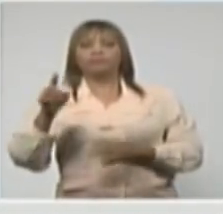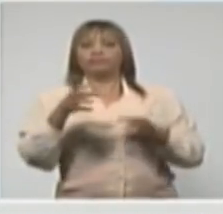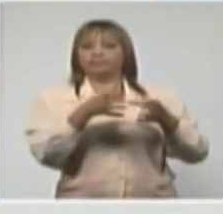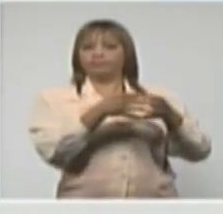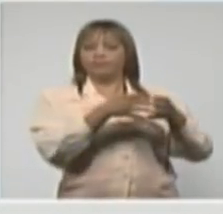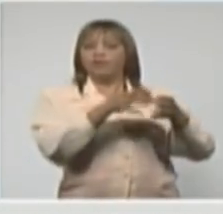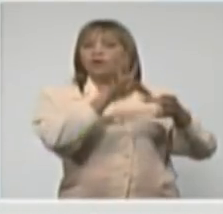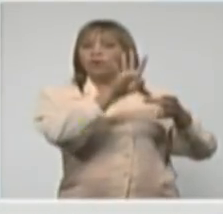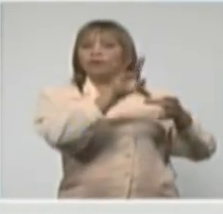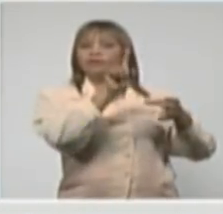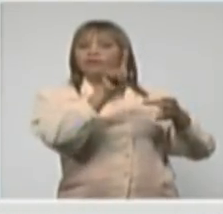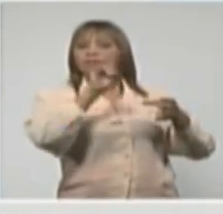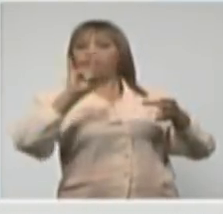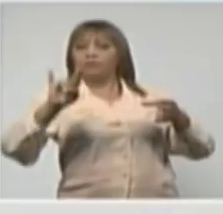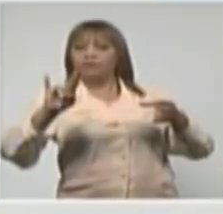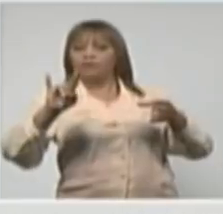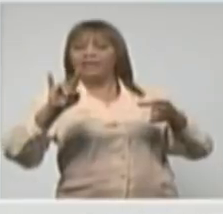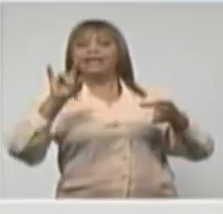419, o sea, el